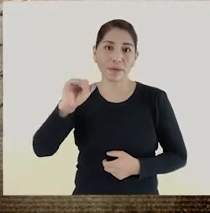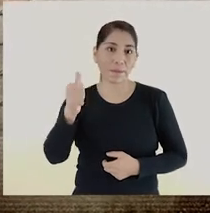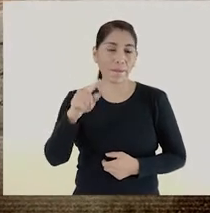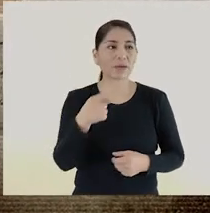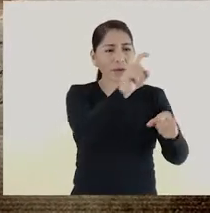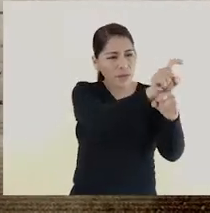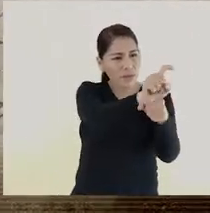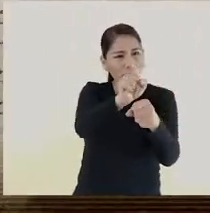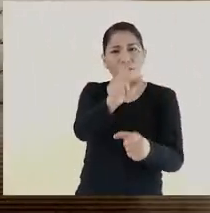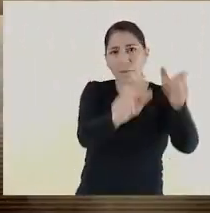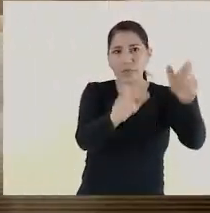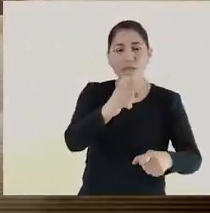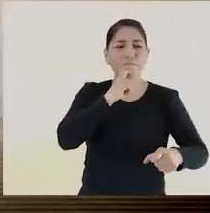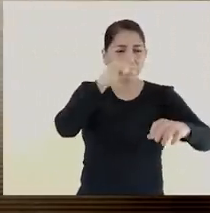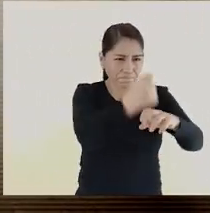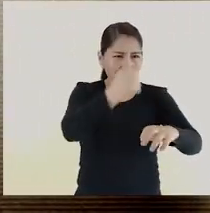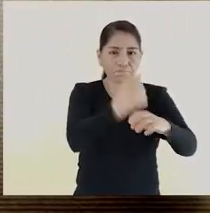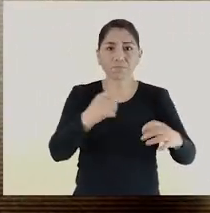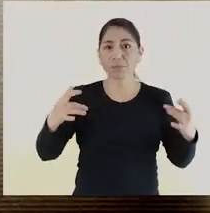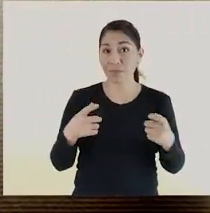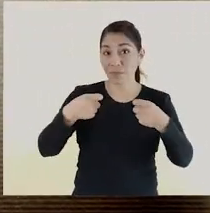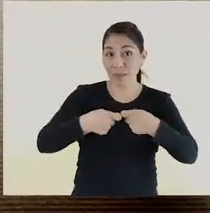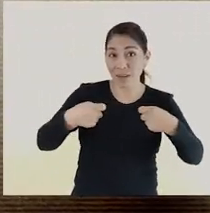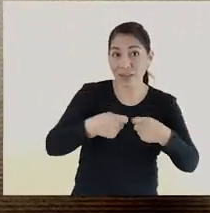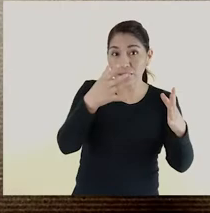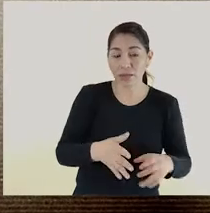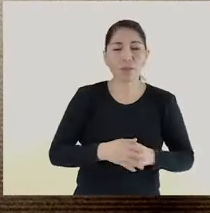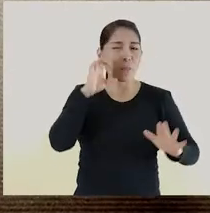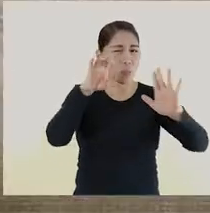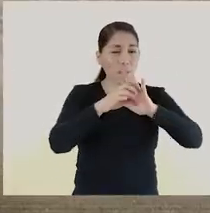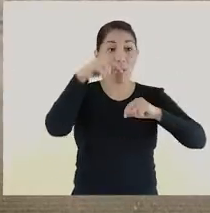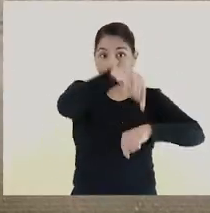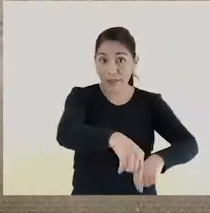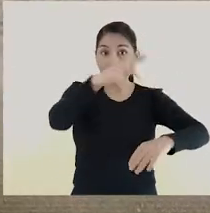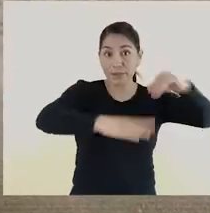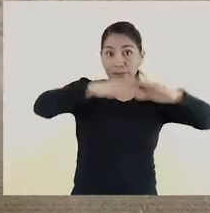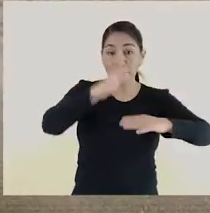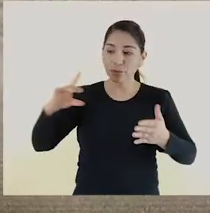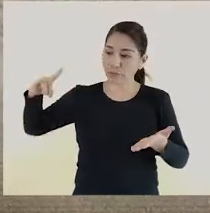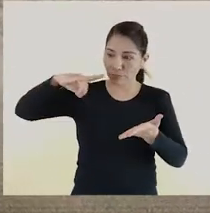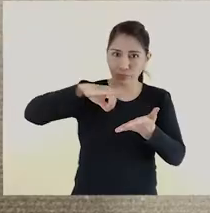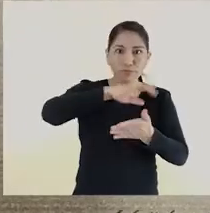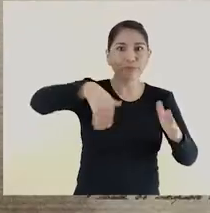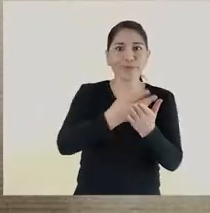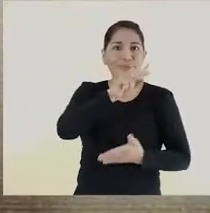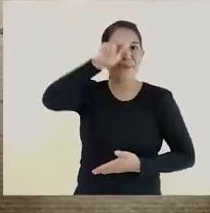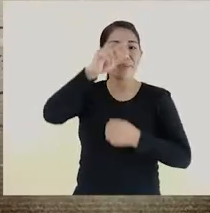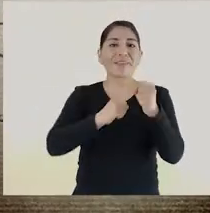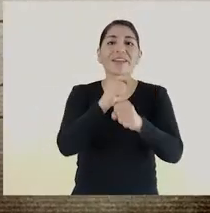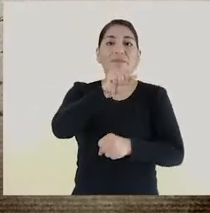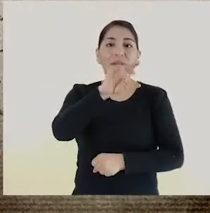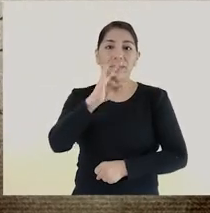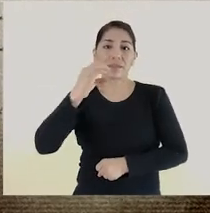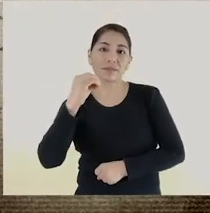Público José Pardo. Así que comenzó a formar técnicamente a fundidores eléctricos. Por ejemplo, aquí se construyó el primer